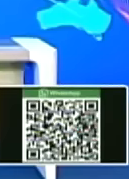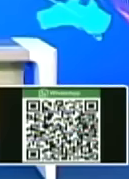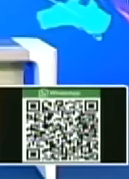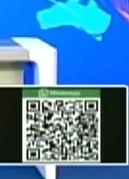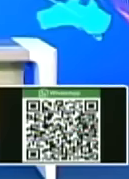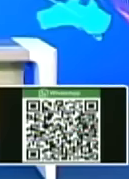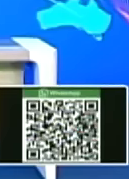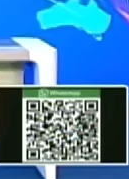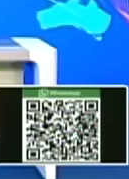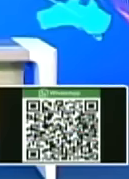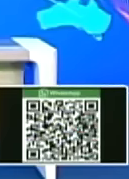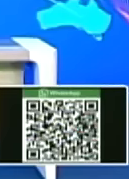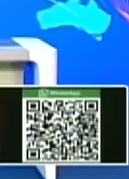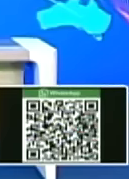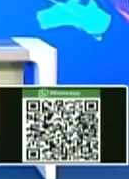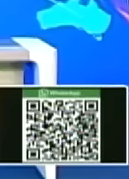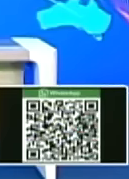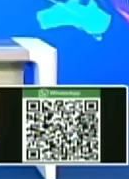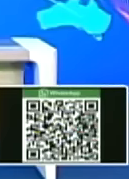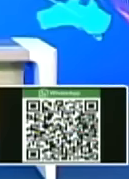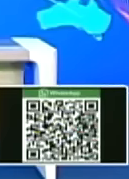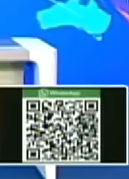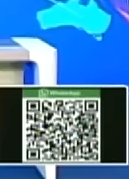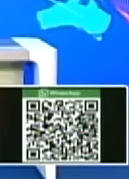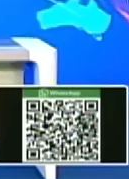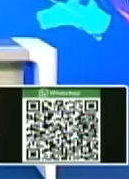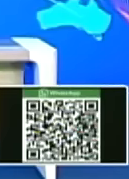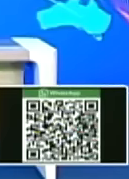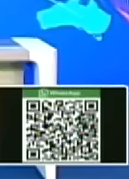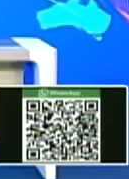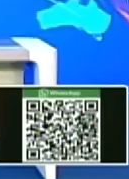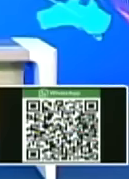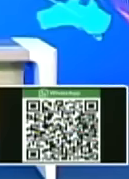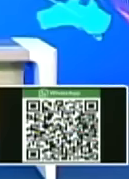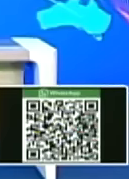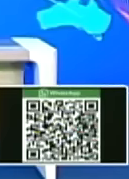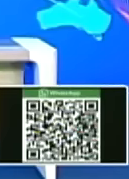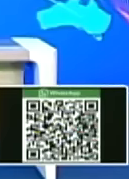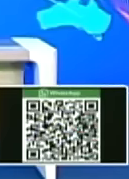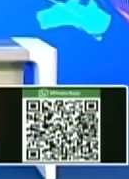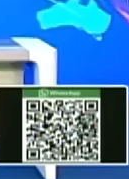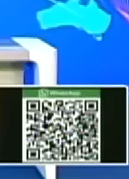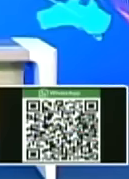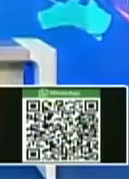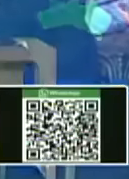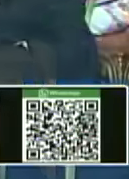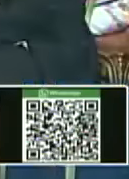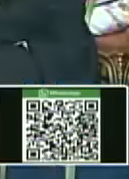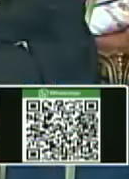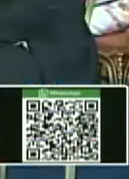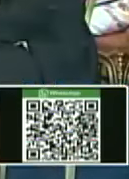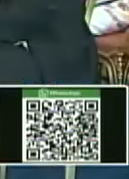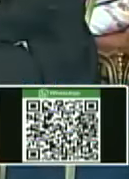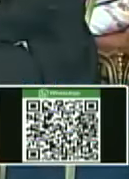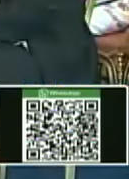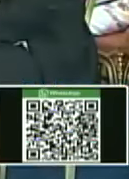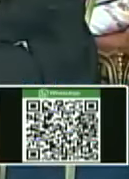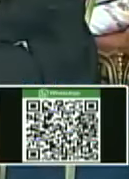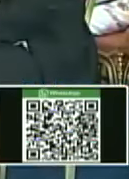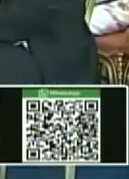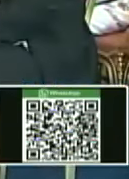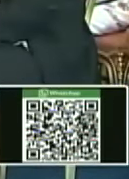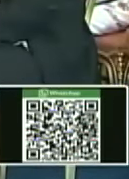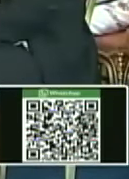Mira, uno puede meterse ahí, pásame mi teléfono, porque quiero ver si ustedes